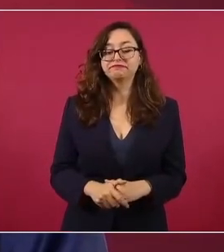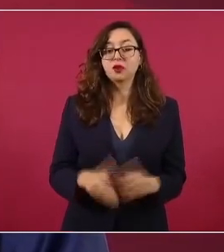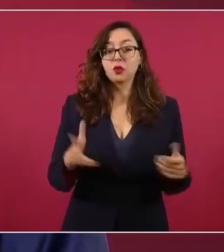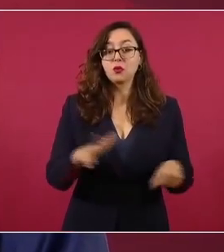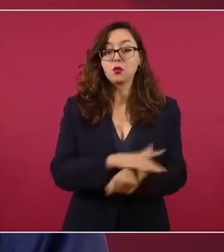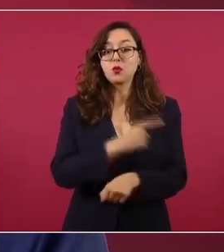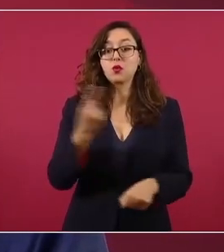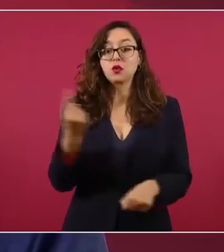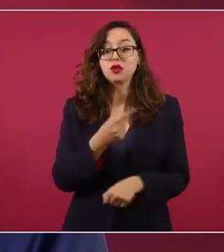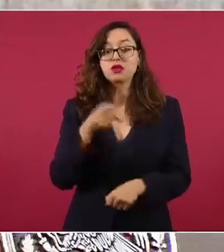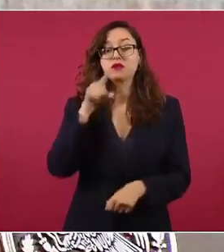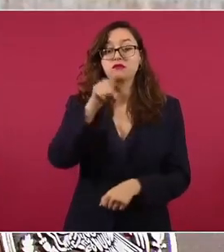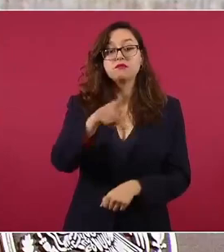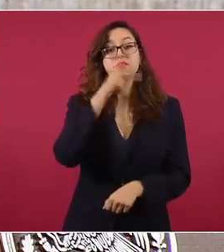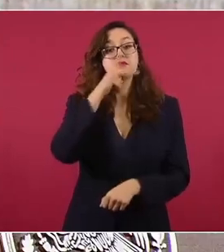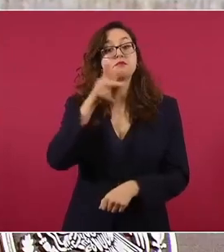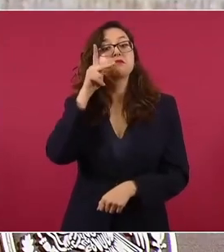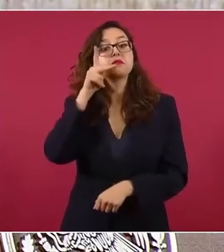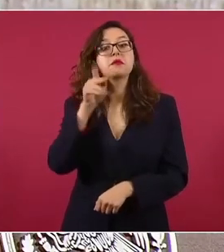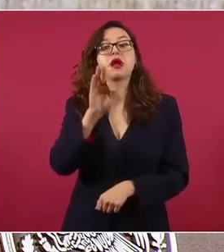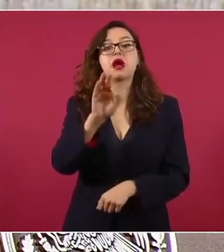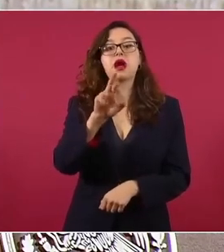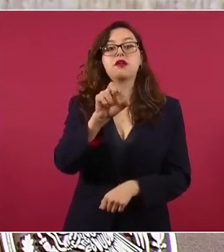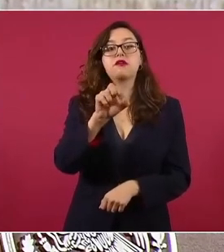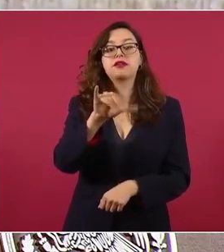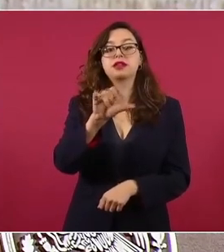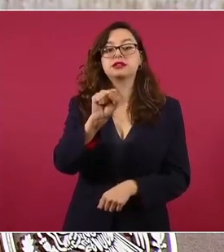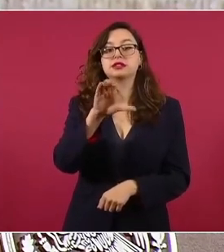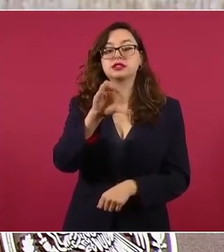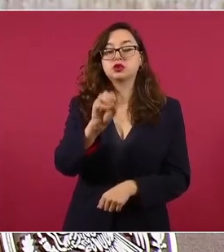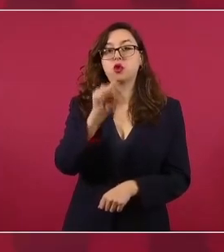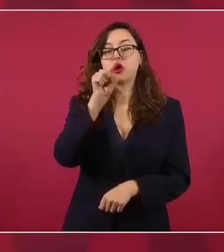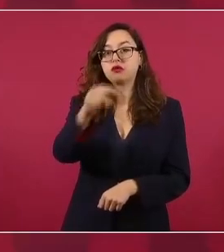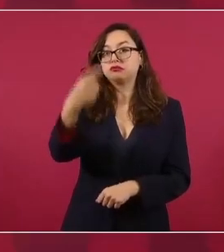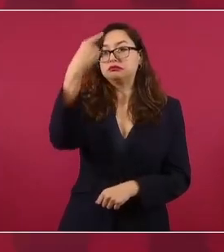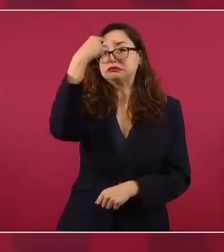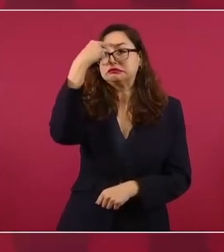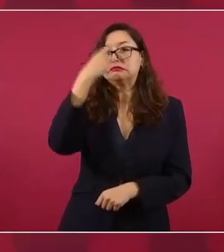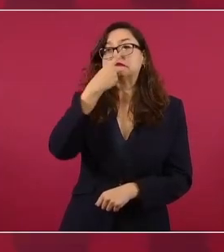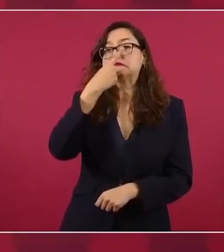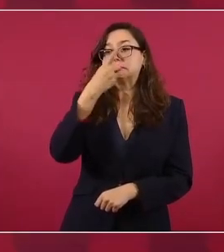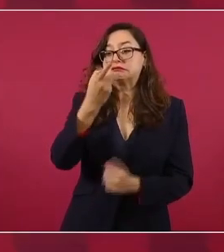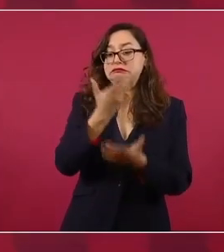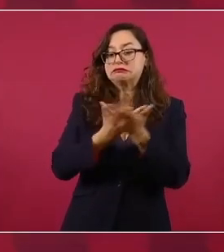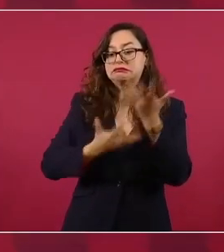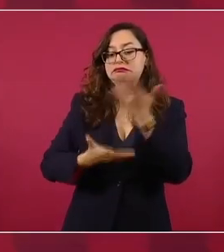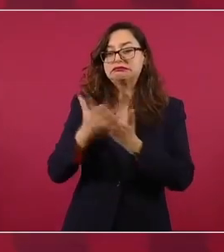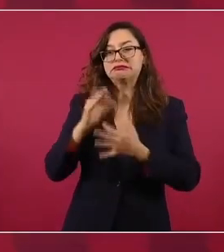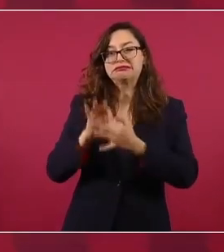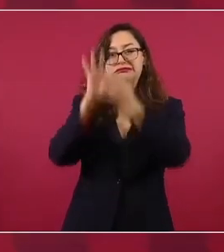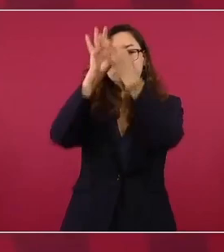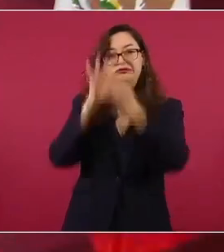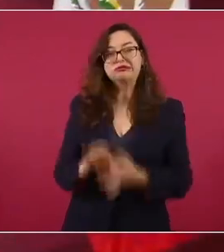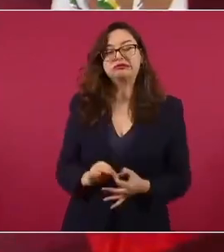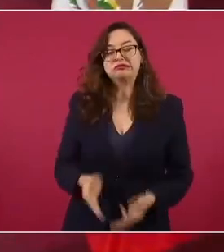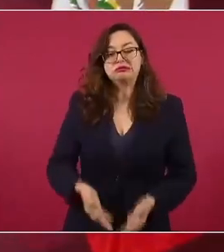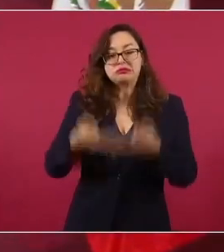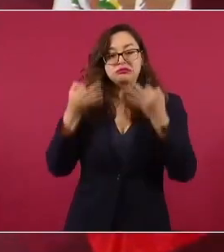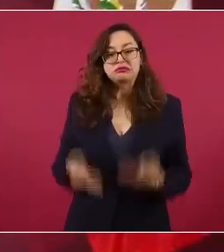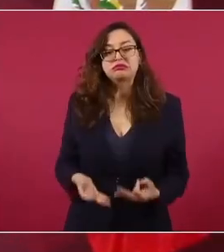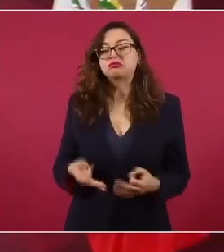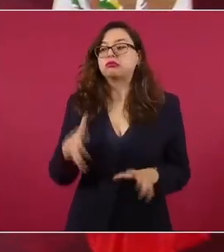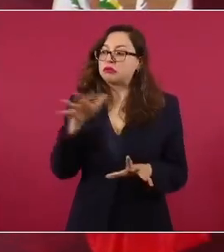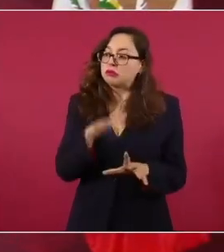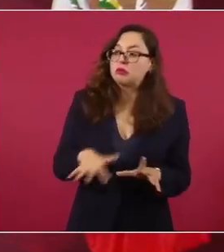más consecuente de nuestros días en cuanto a la